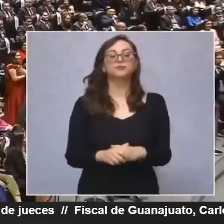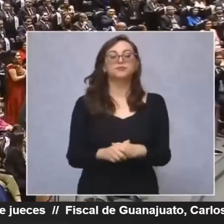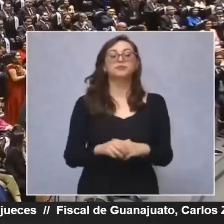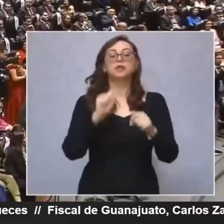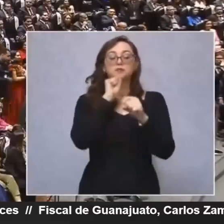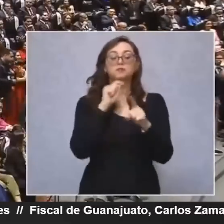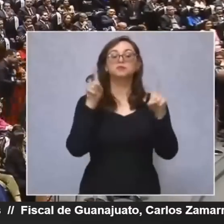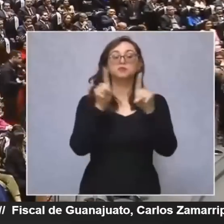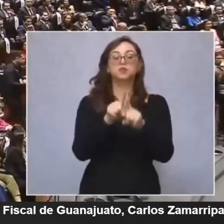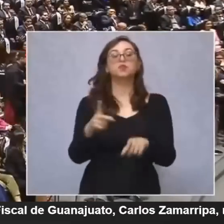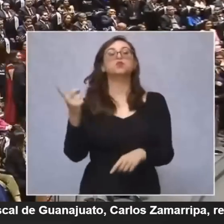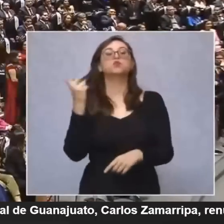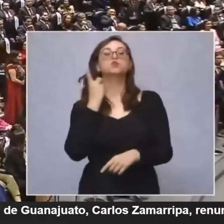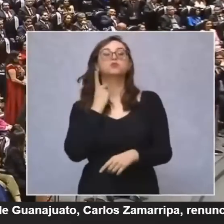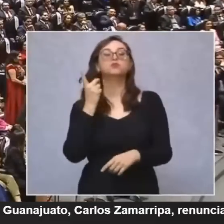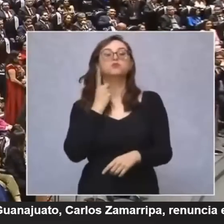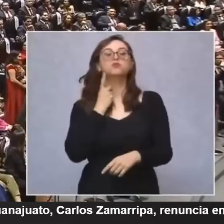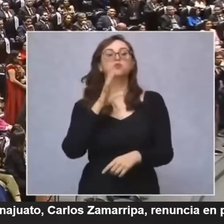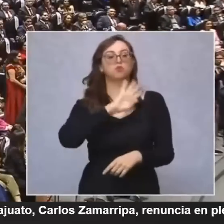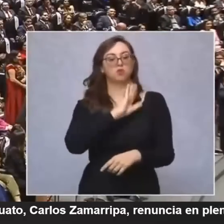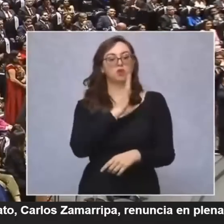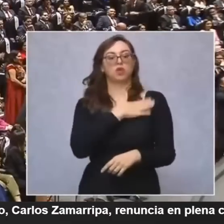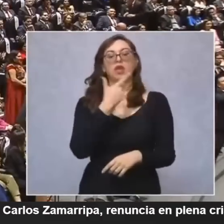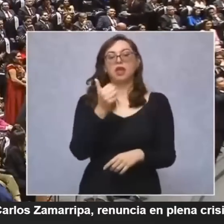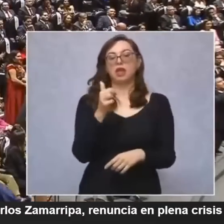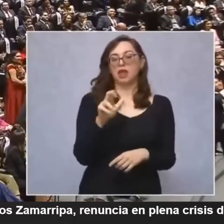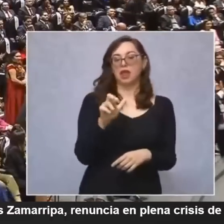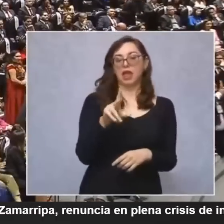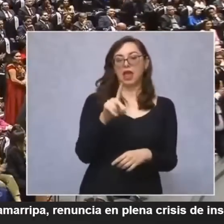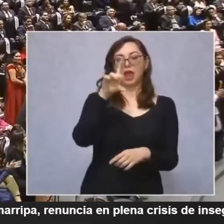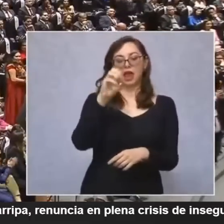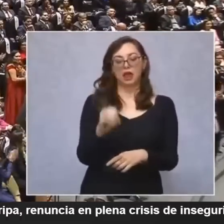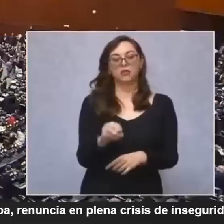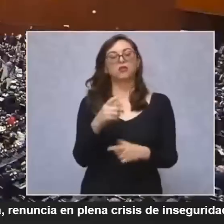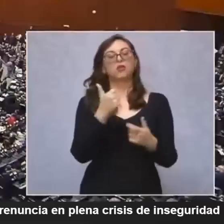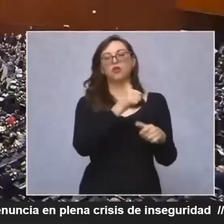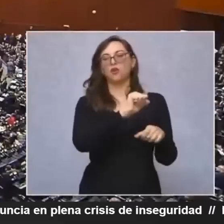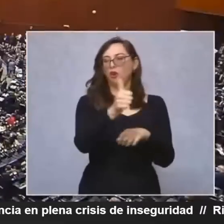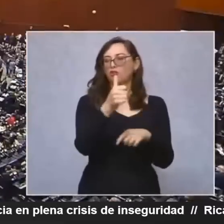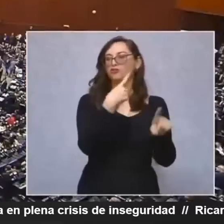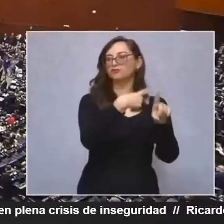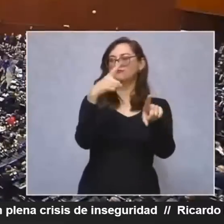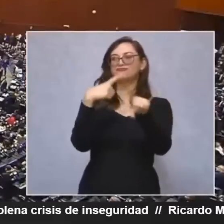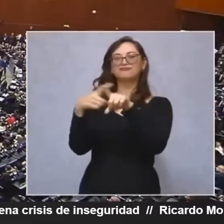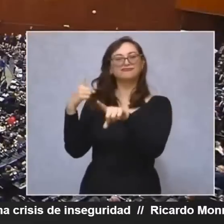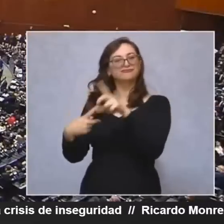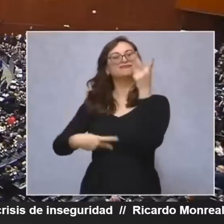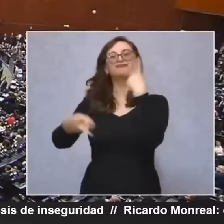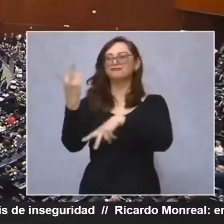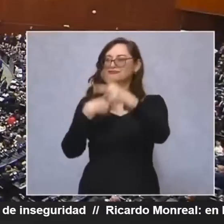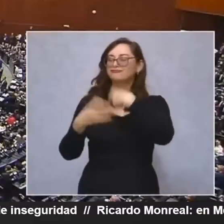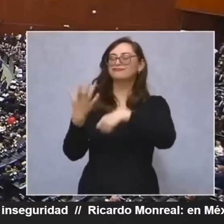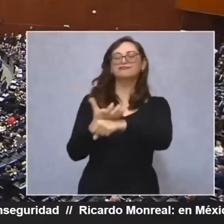y a los diputados españoles, Gerardo Pisarello y muchos otros que están con nosotros,